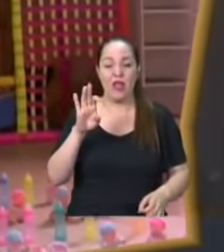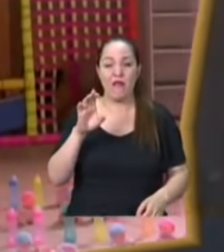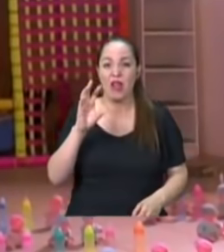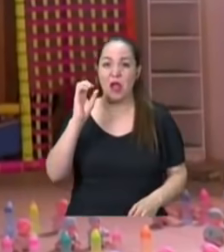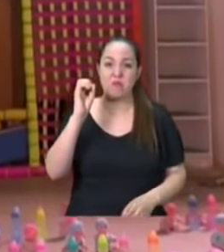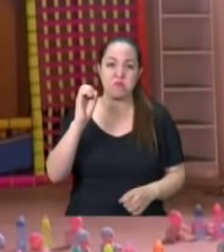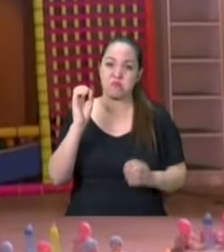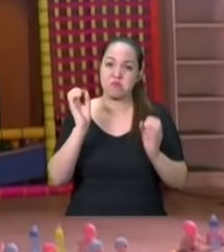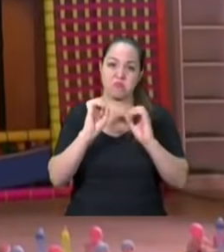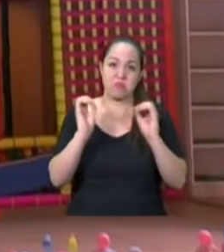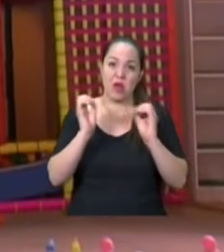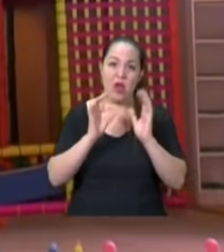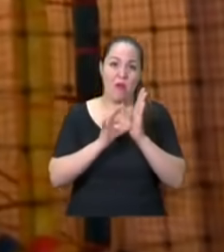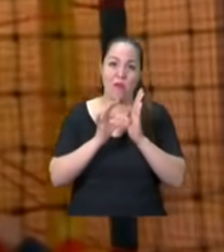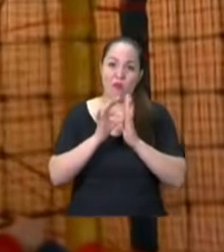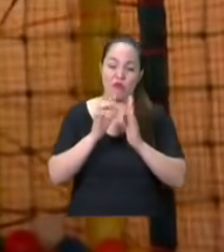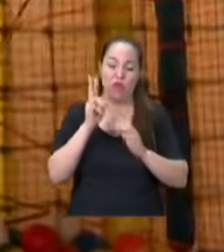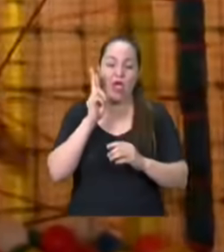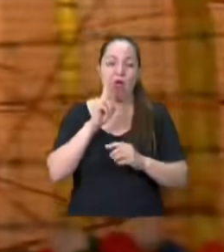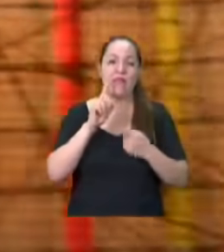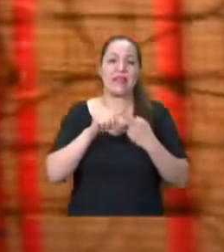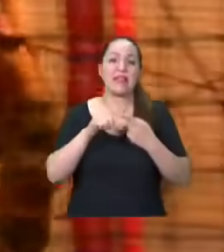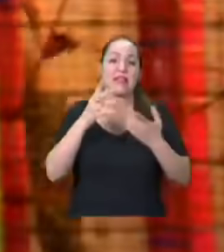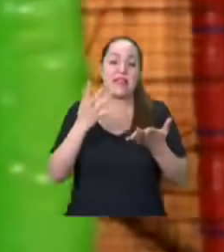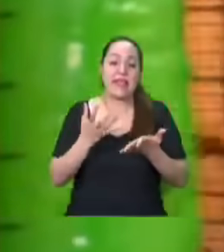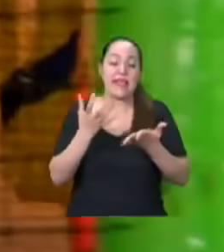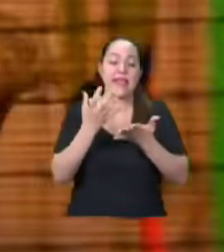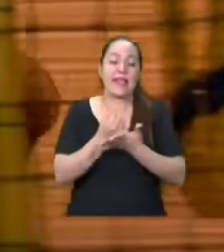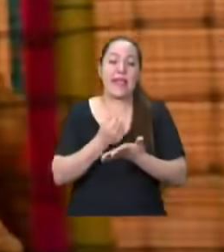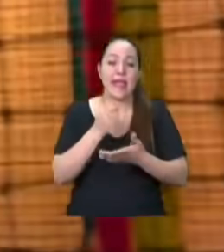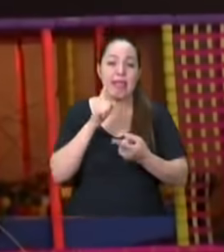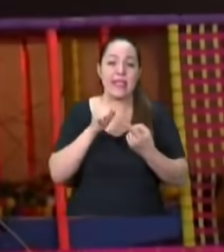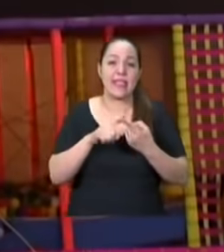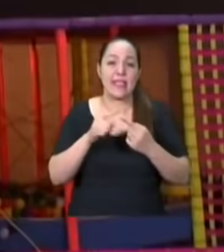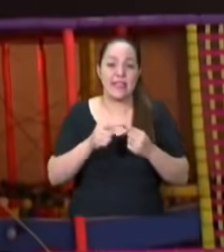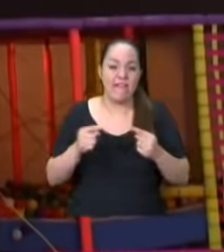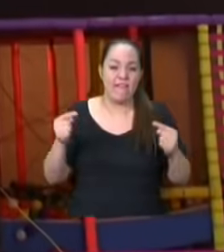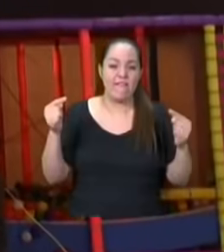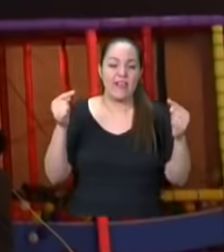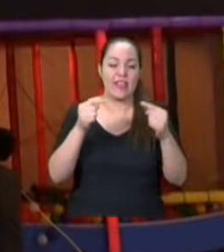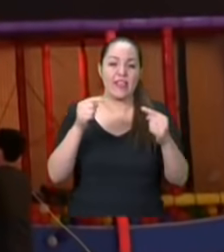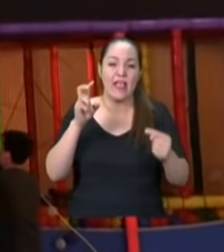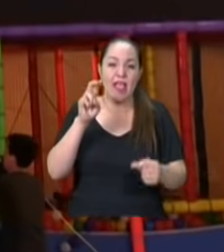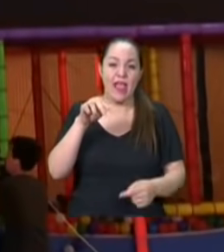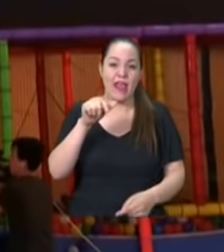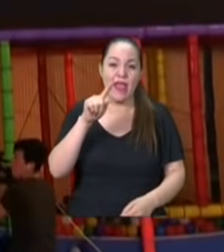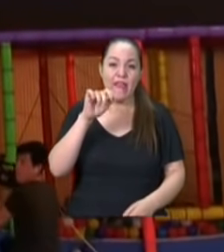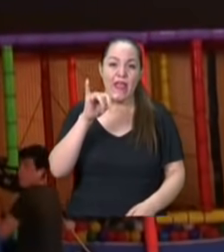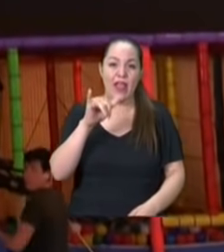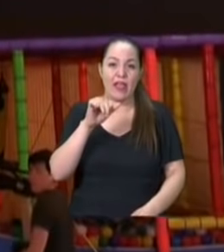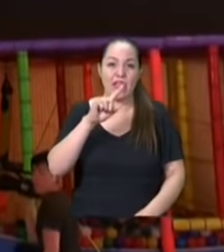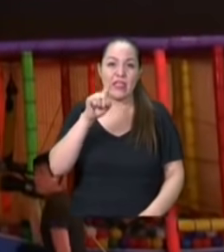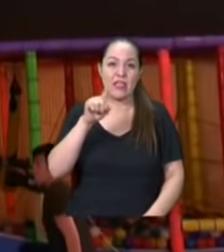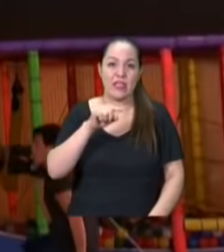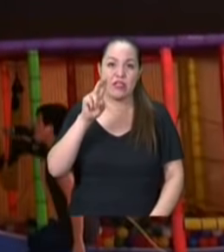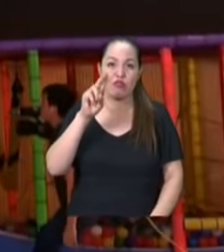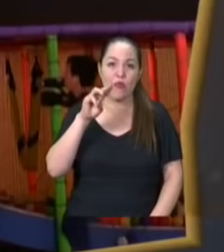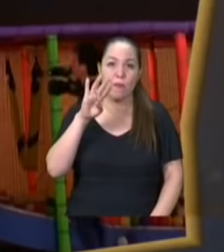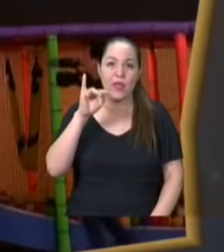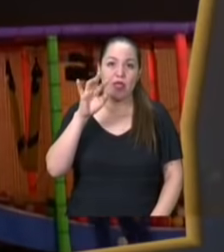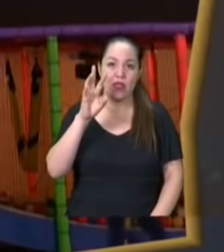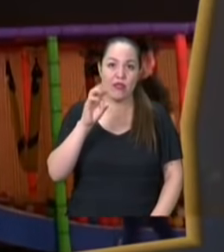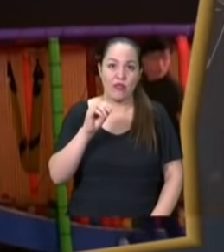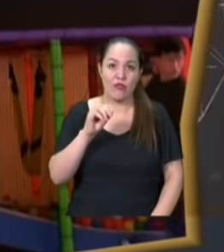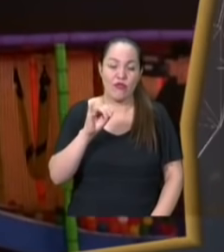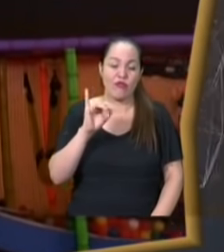Vamos a ver quién resulta ganador y quién se va a enfrentar a Natalie y a Zumbido. Así es, señoras y señores,